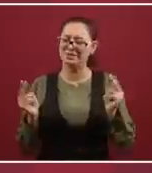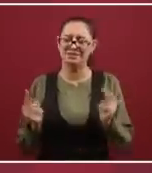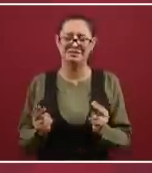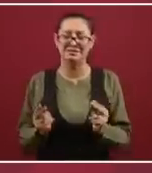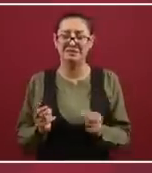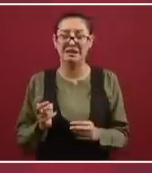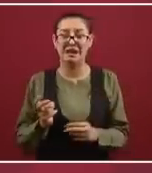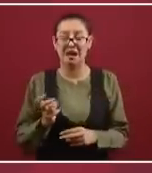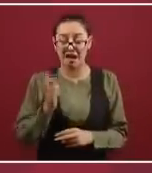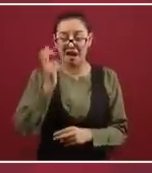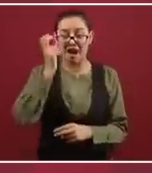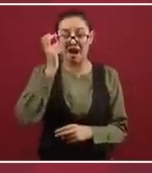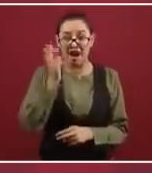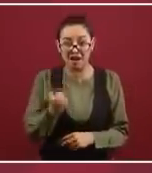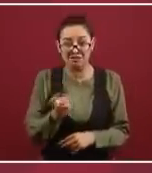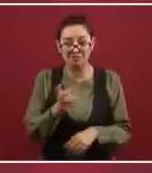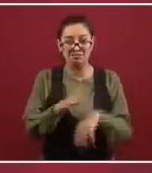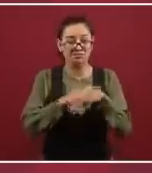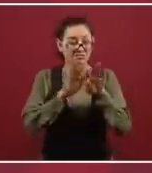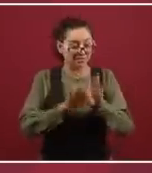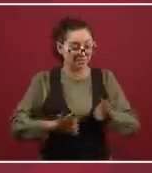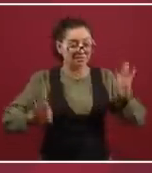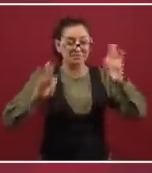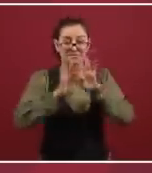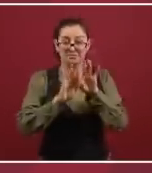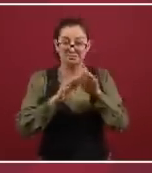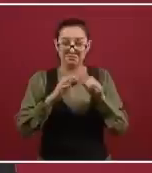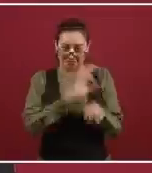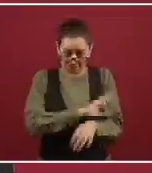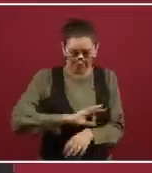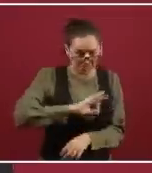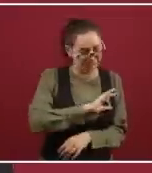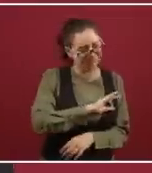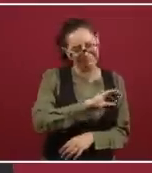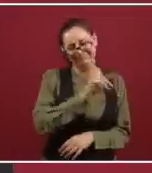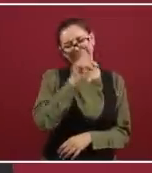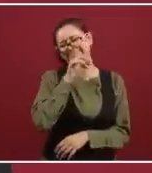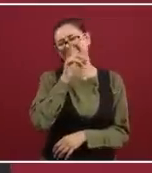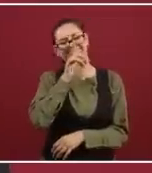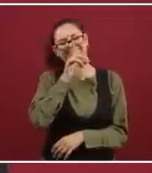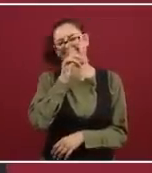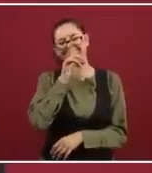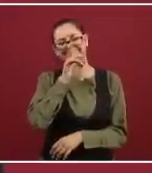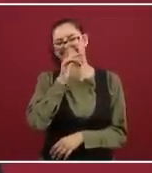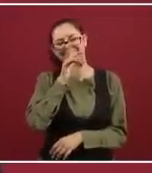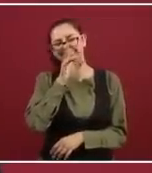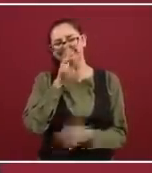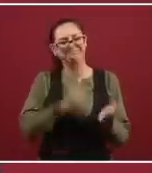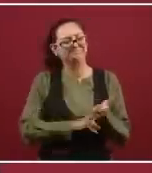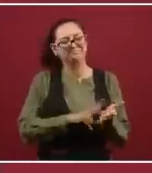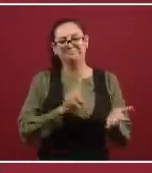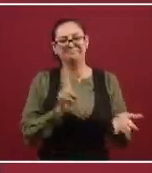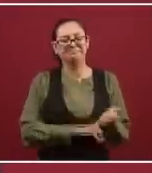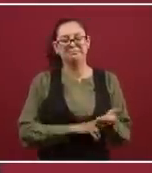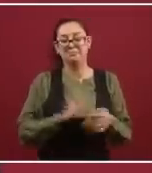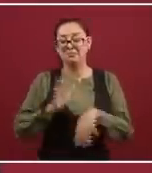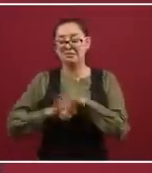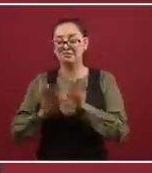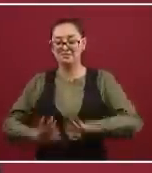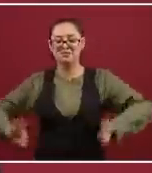es lo más importante en la vida. Lo más importante en la vida es estar bien con uno